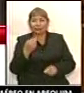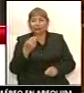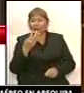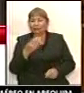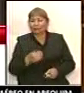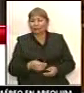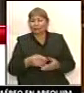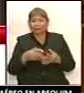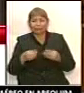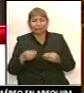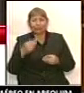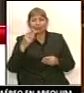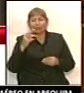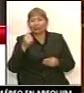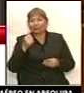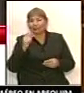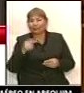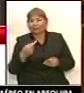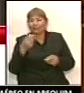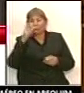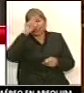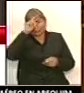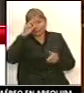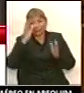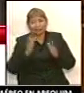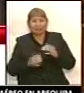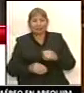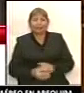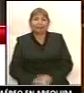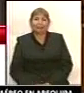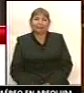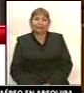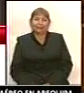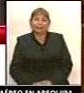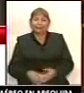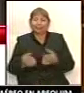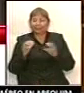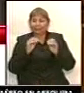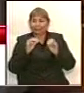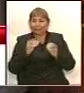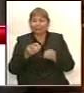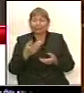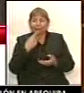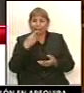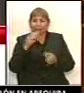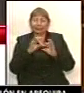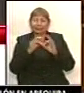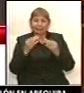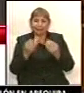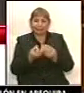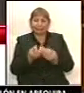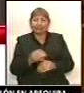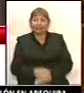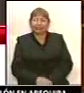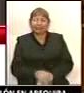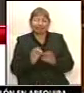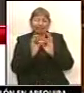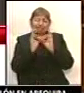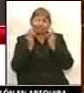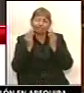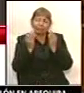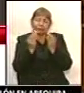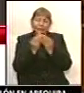agricultores y a esos 10 millones de peruanos que dependen de esos agricultores, porque son familias. Familias que han